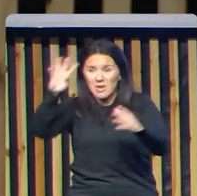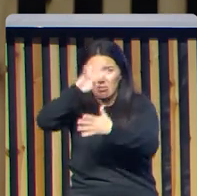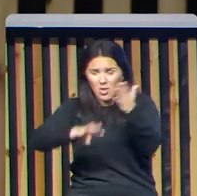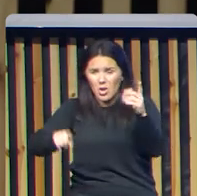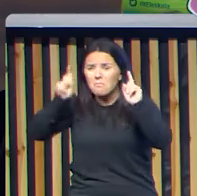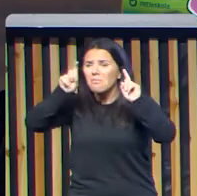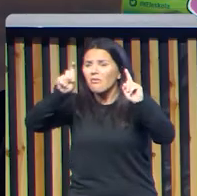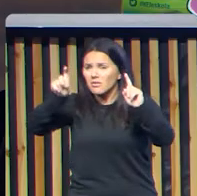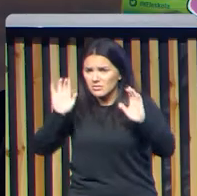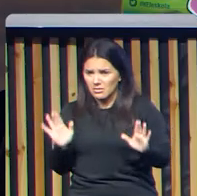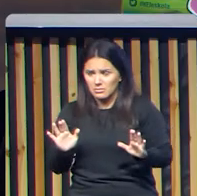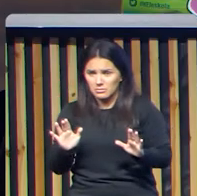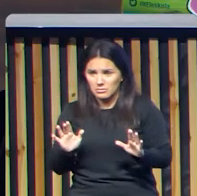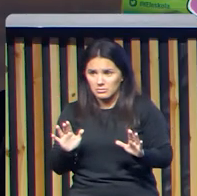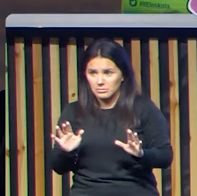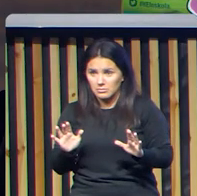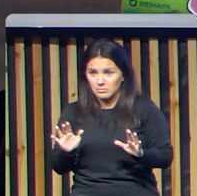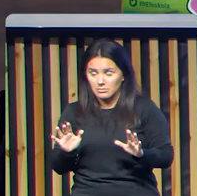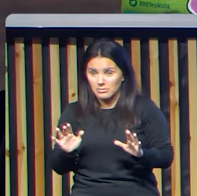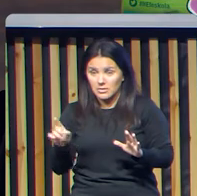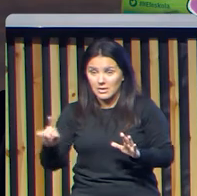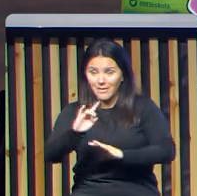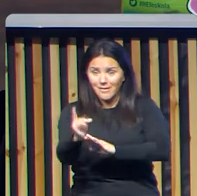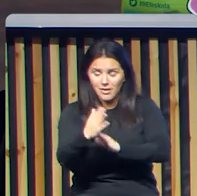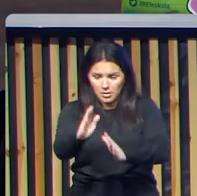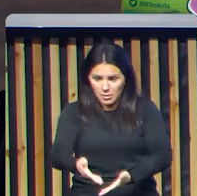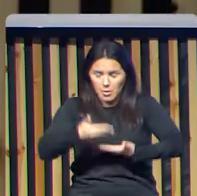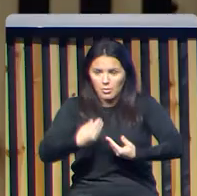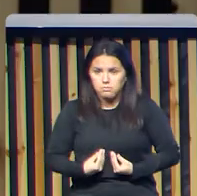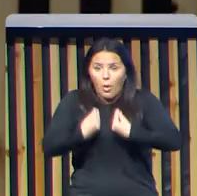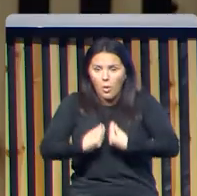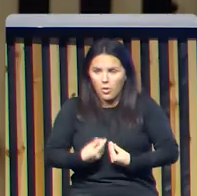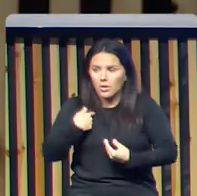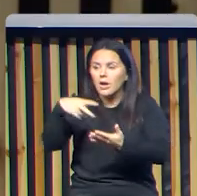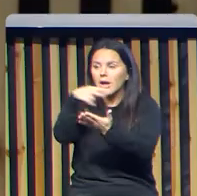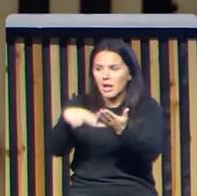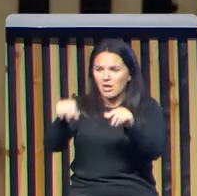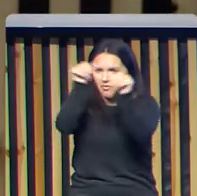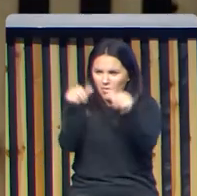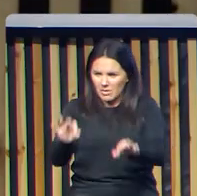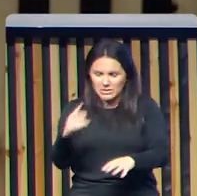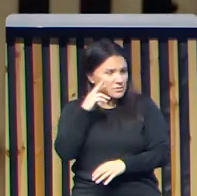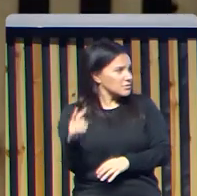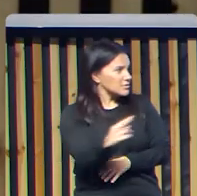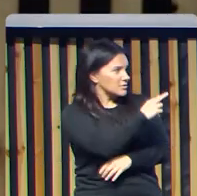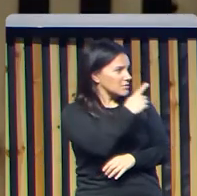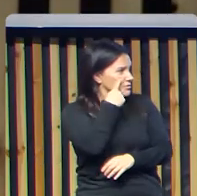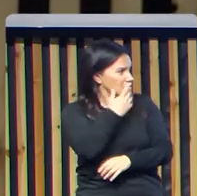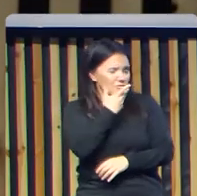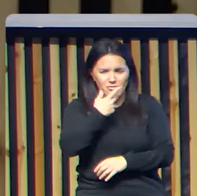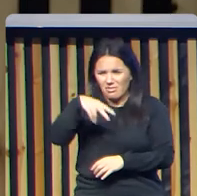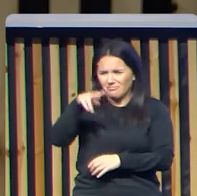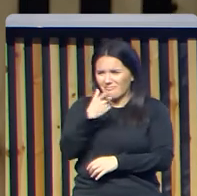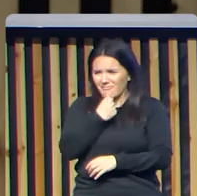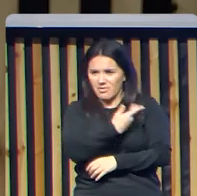Barcelona se asustó mucho al recibir esto Leo tiene este aspecto que ustedes reconocerán